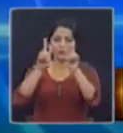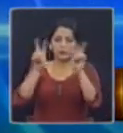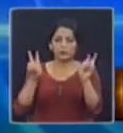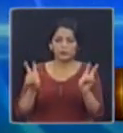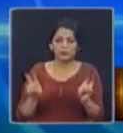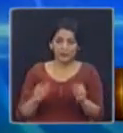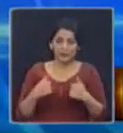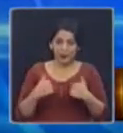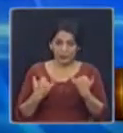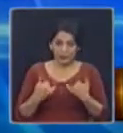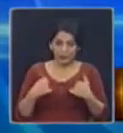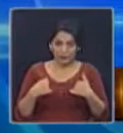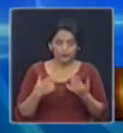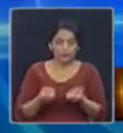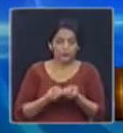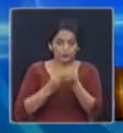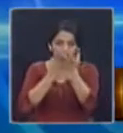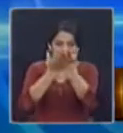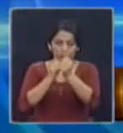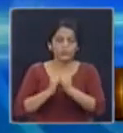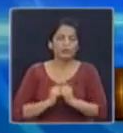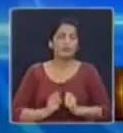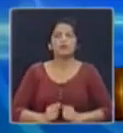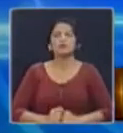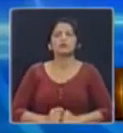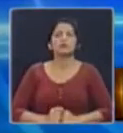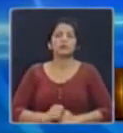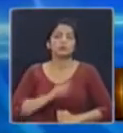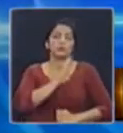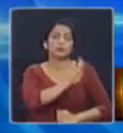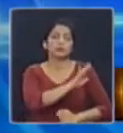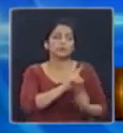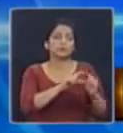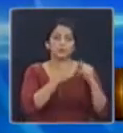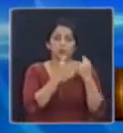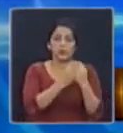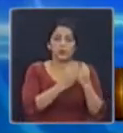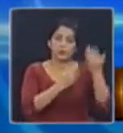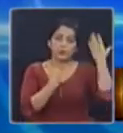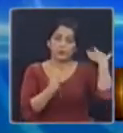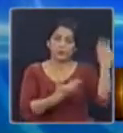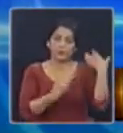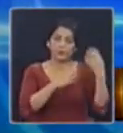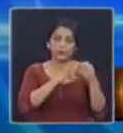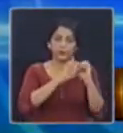a mencionar a Alianza País, que es el bloque del oficialismo, y que ha dejado, pues, bastante